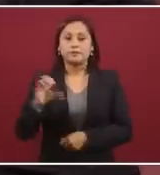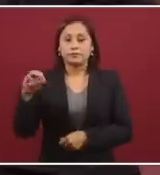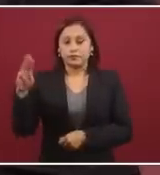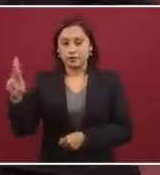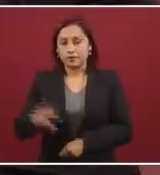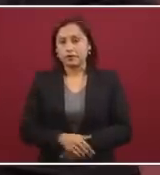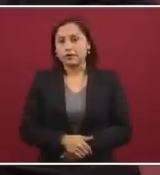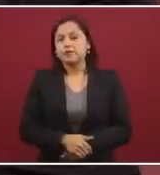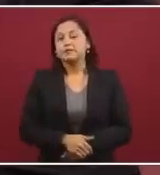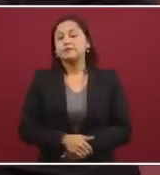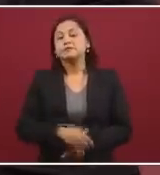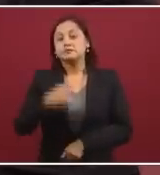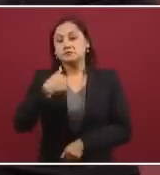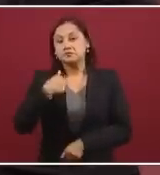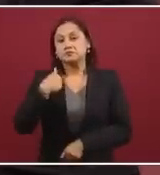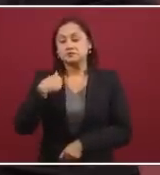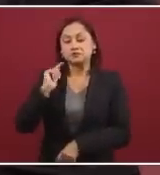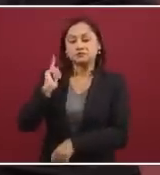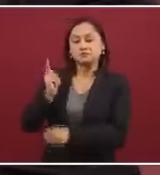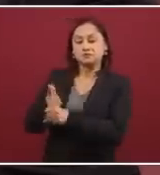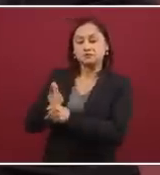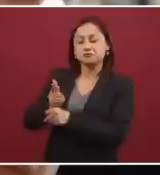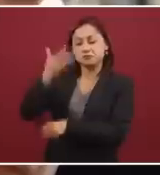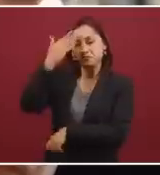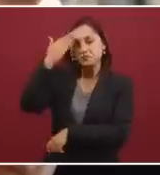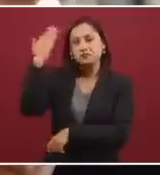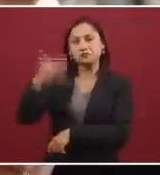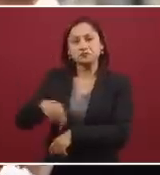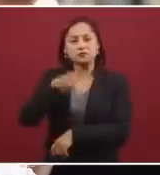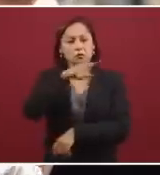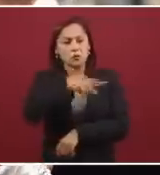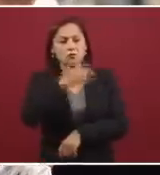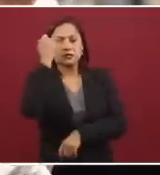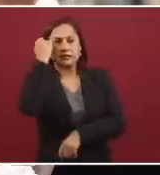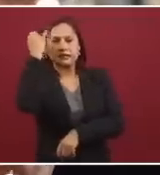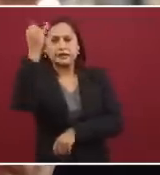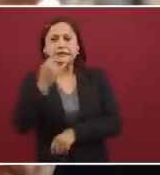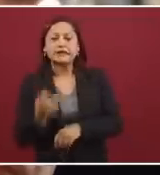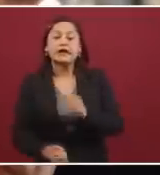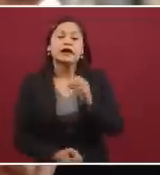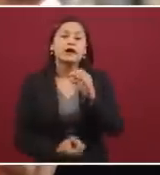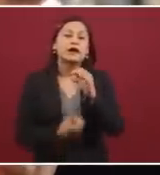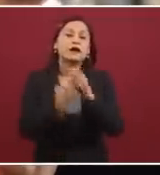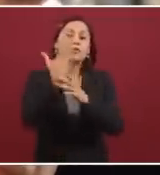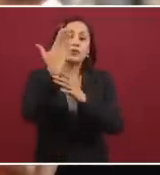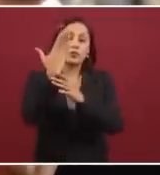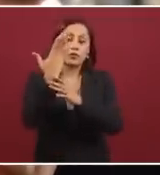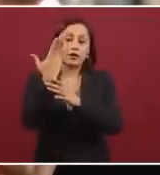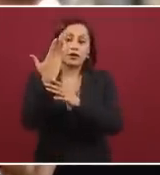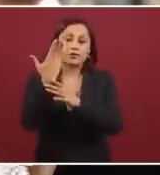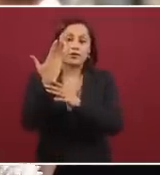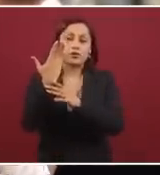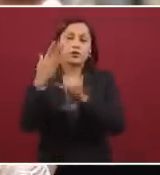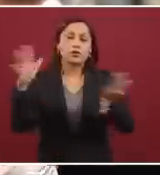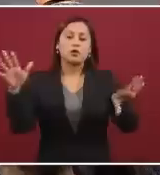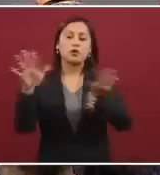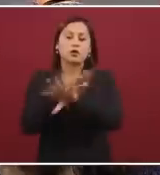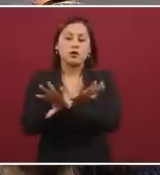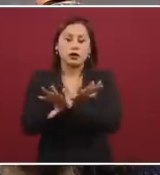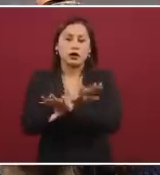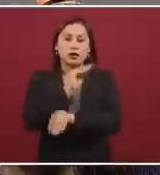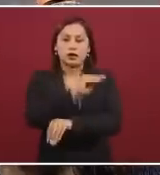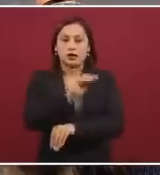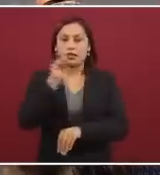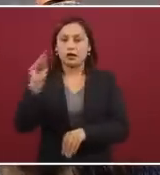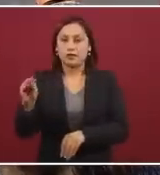información que pronto dará a conocer usted el nuevo organismo que sustituirá sus útiles instituida al cmp